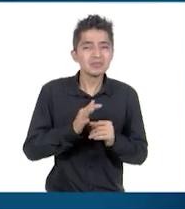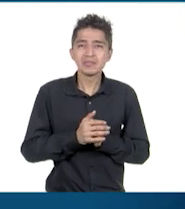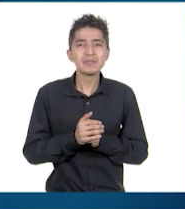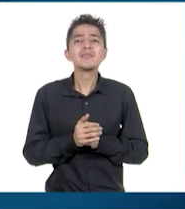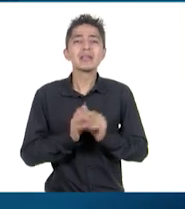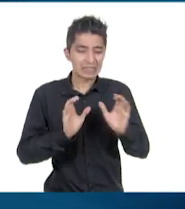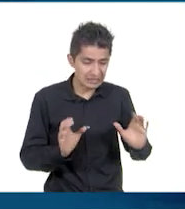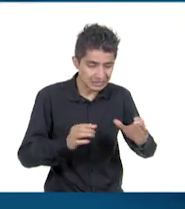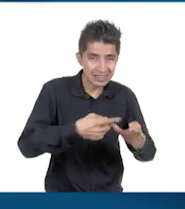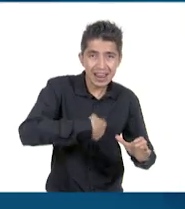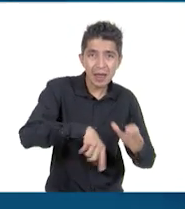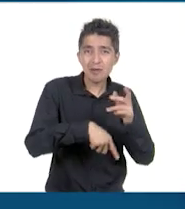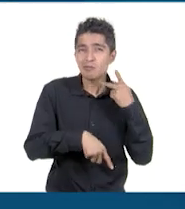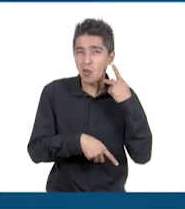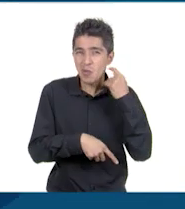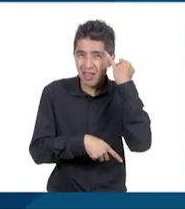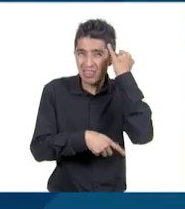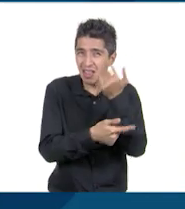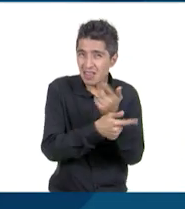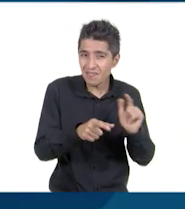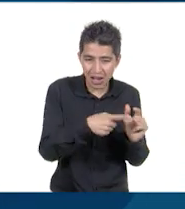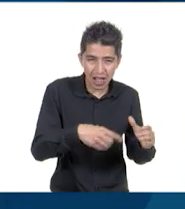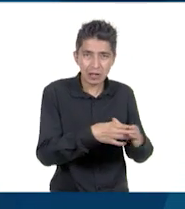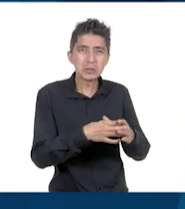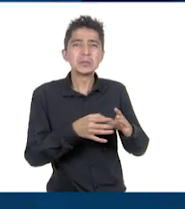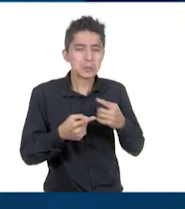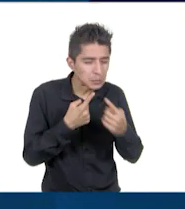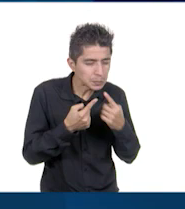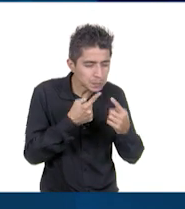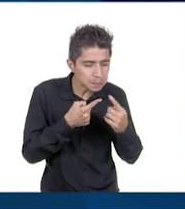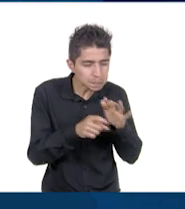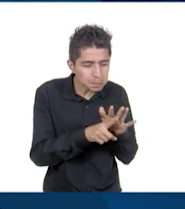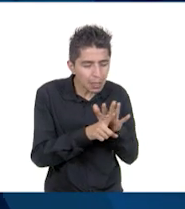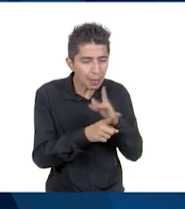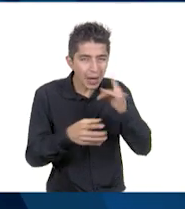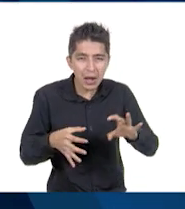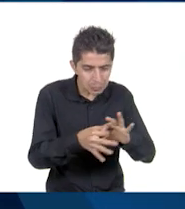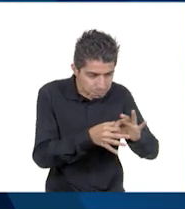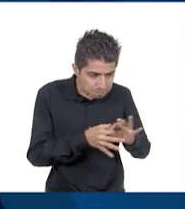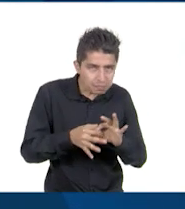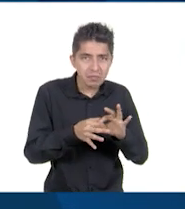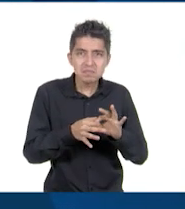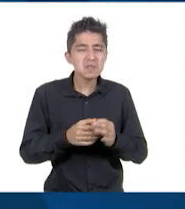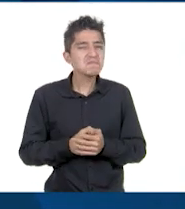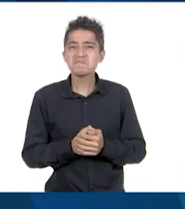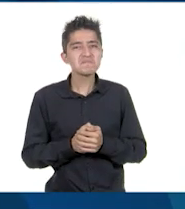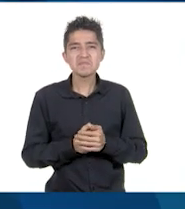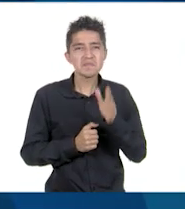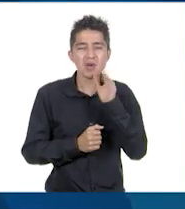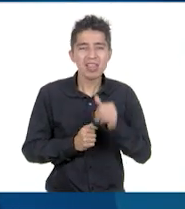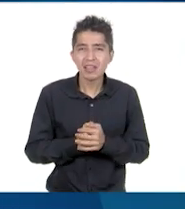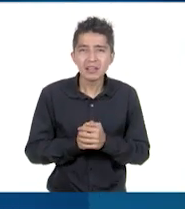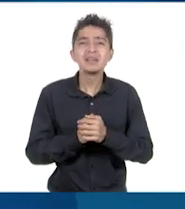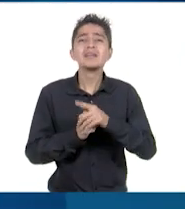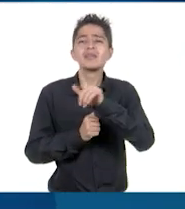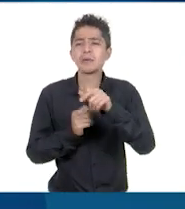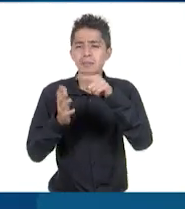Partido Liberal. De hecho, después del triunfo se agravaron las diferencias internas de liberales.